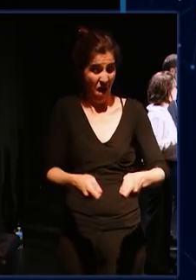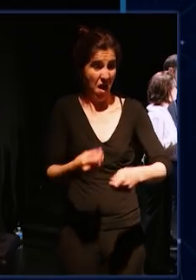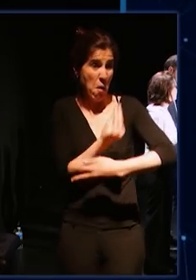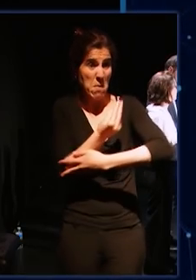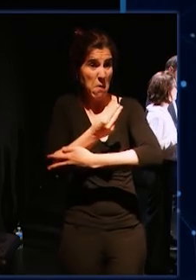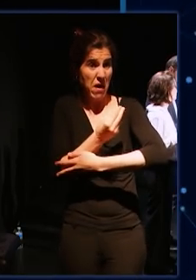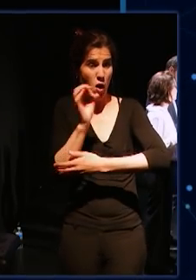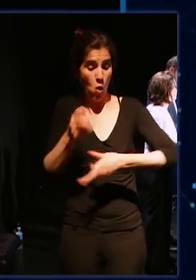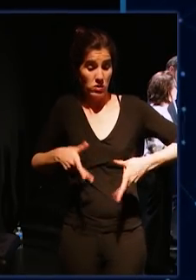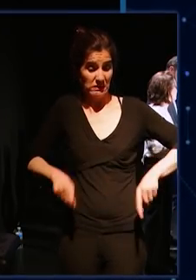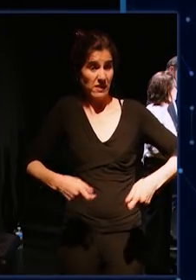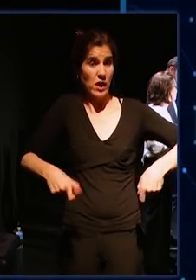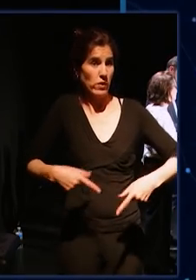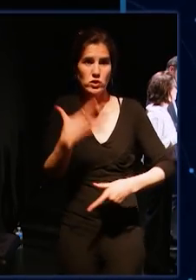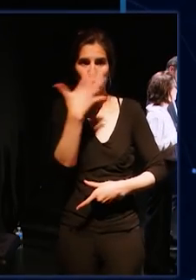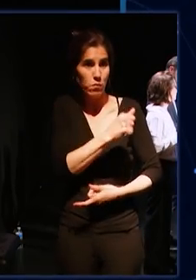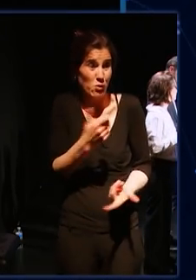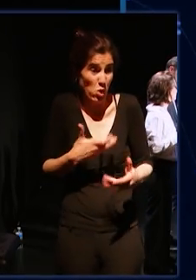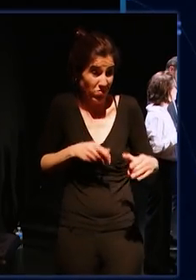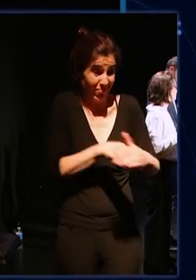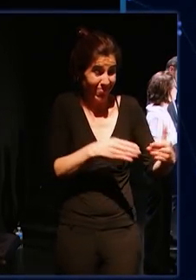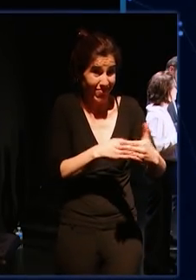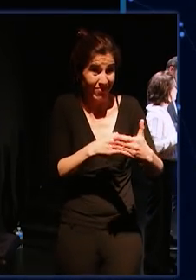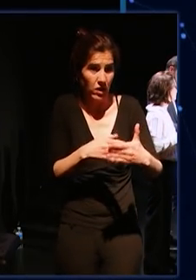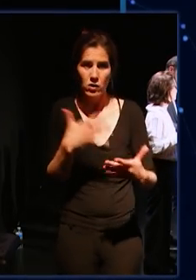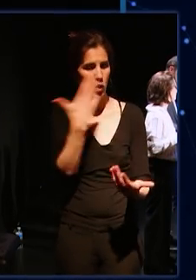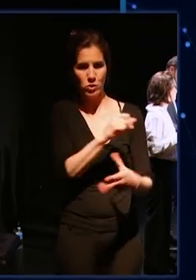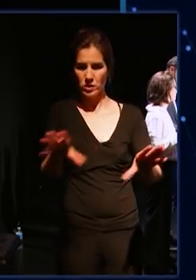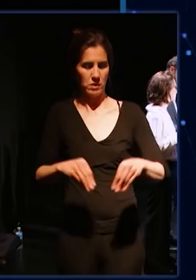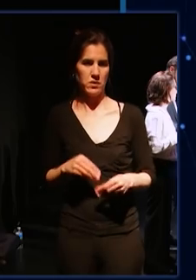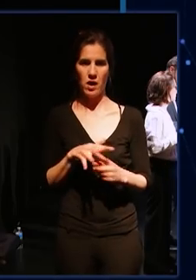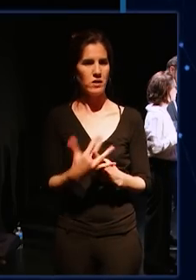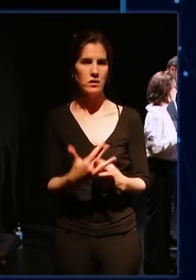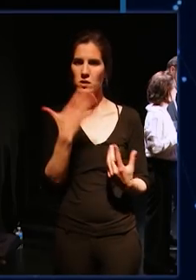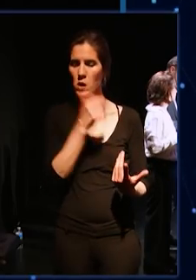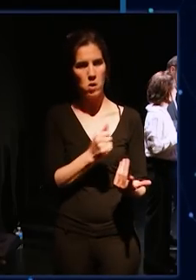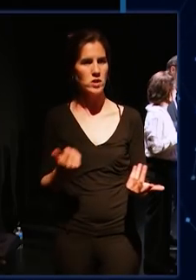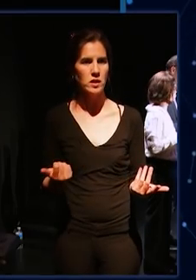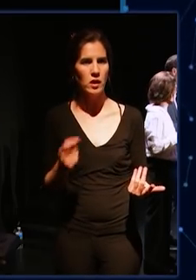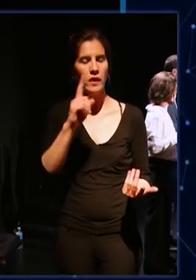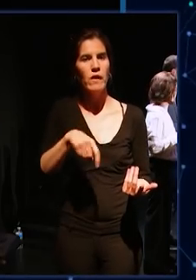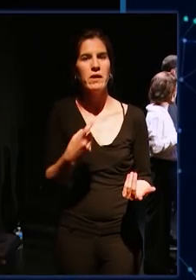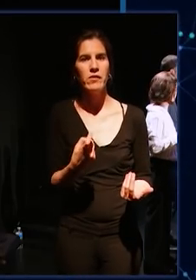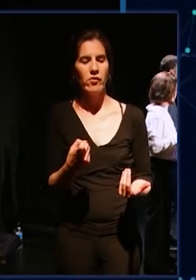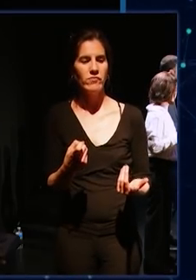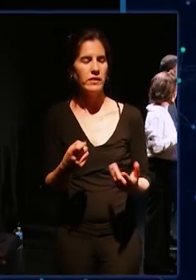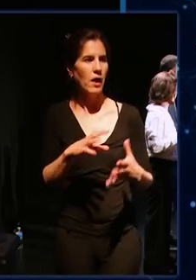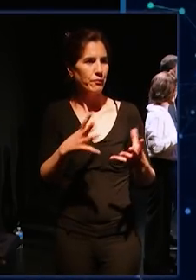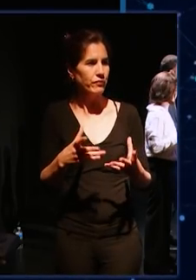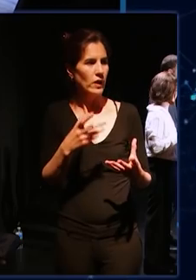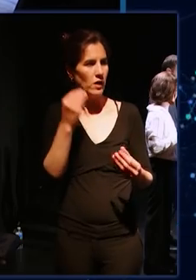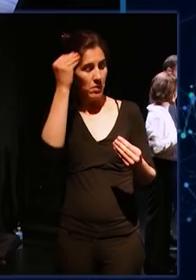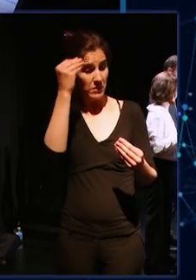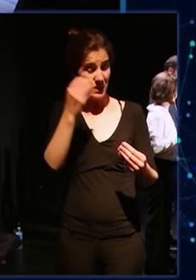silla de ruedas. Y esto no lo podemos permitir. Entonces, también tenemos que acabar de invertir la prioridad de coche hacia el